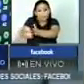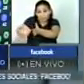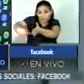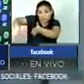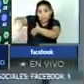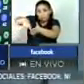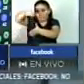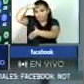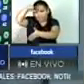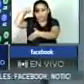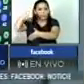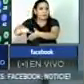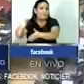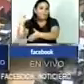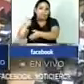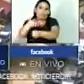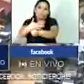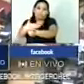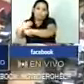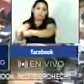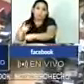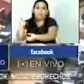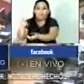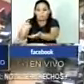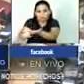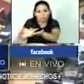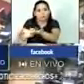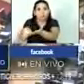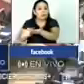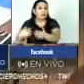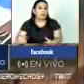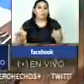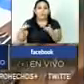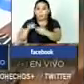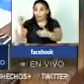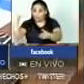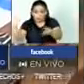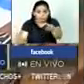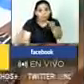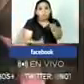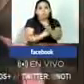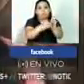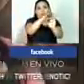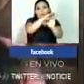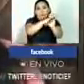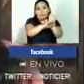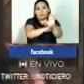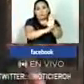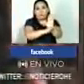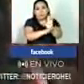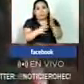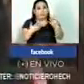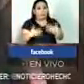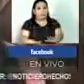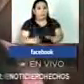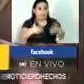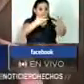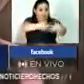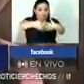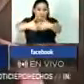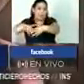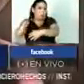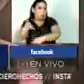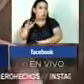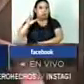acuerdos entre los partidos políticos no ha sido discutida y tampoco incluida en la agenda. Más de 30 mil empresas que